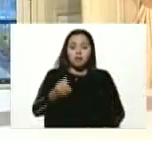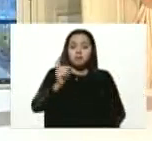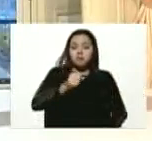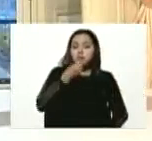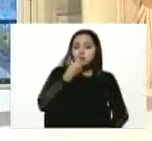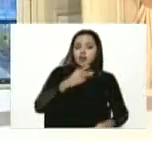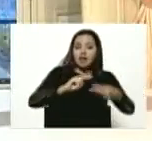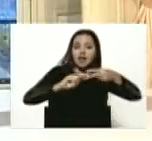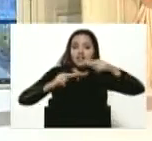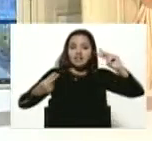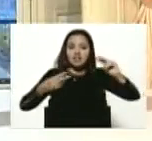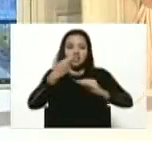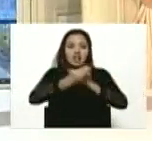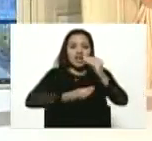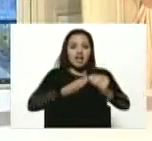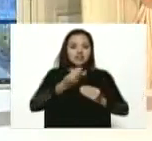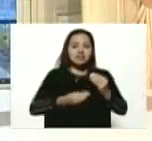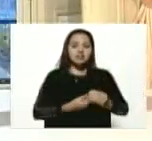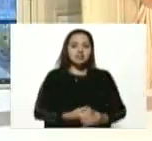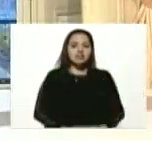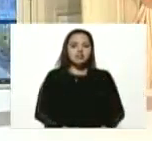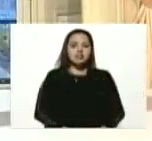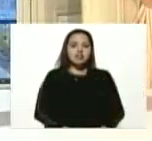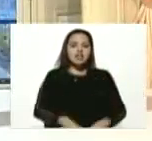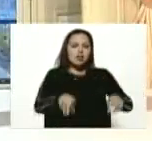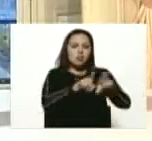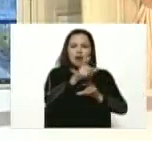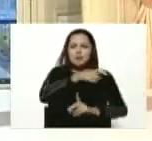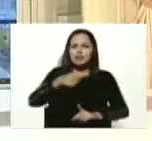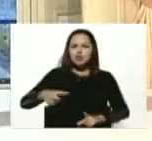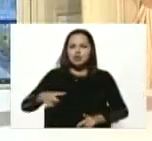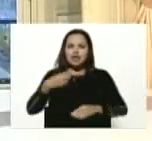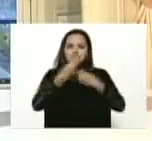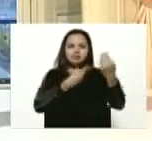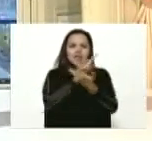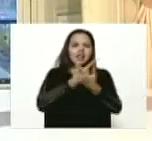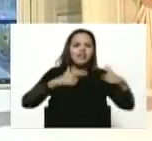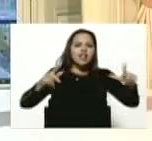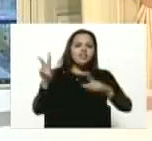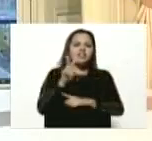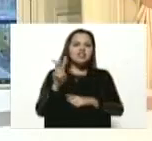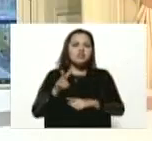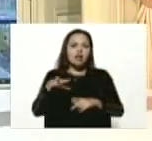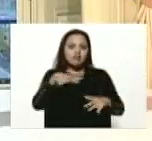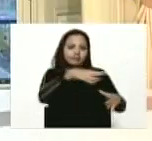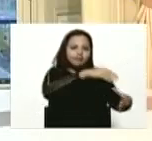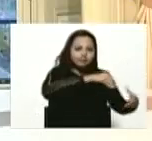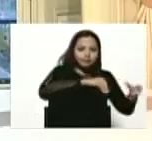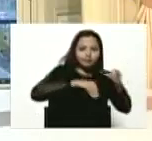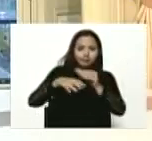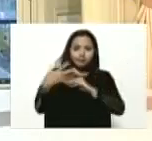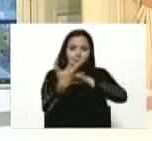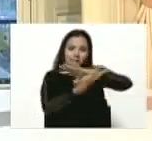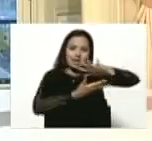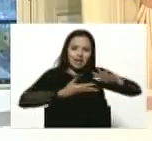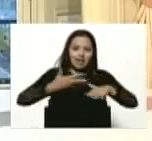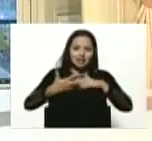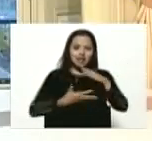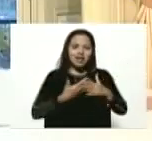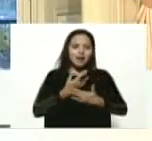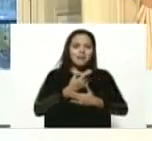libertadores. Eran hijos de vascos, de andaluces, de gallegos, y se fueron a la guerra